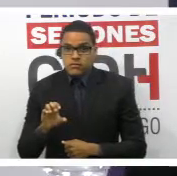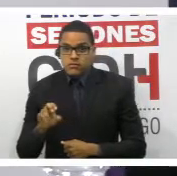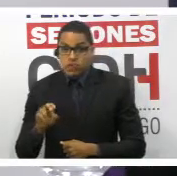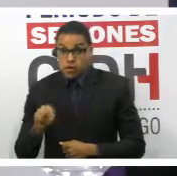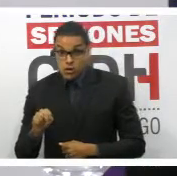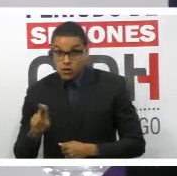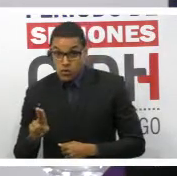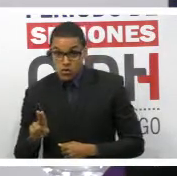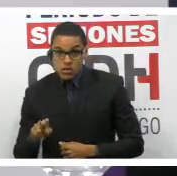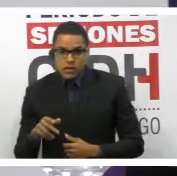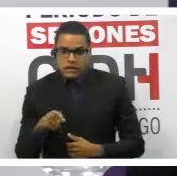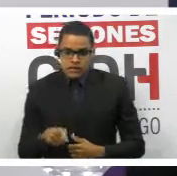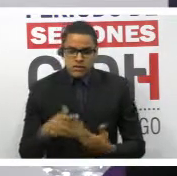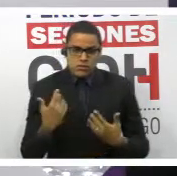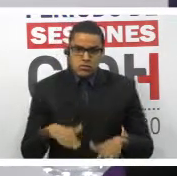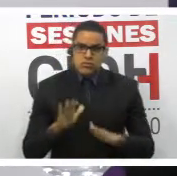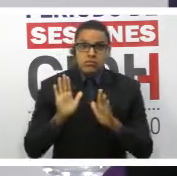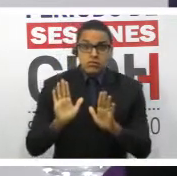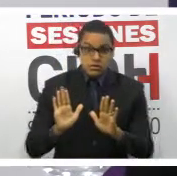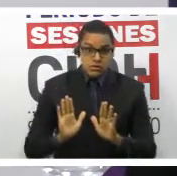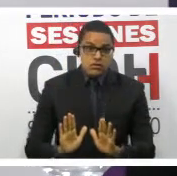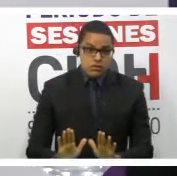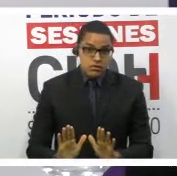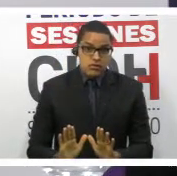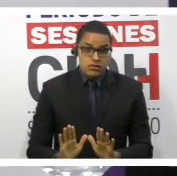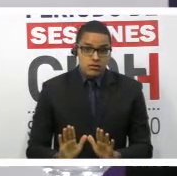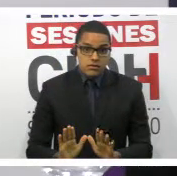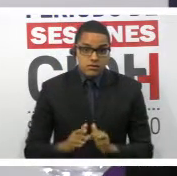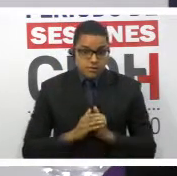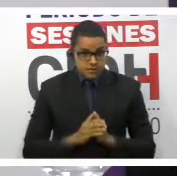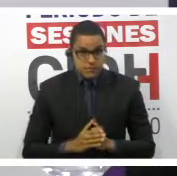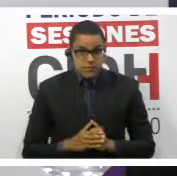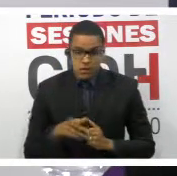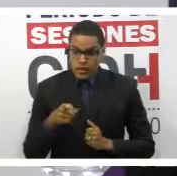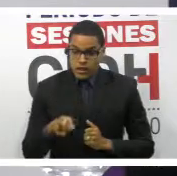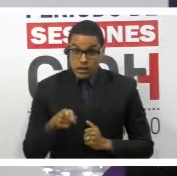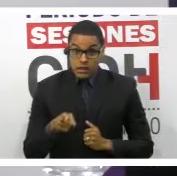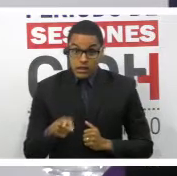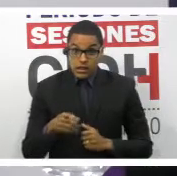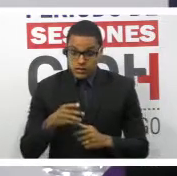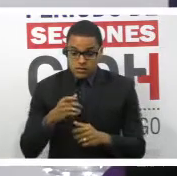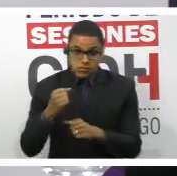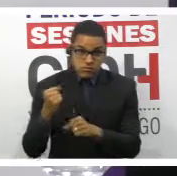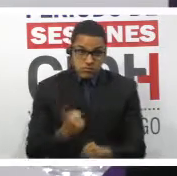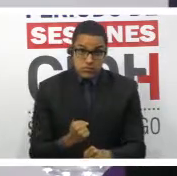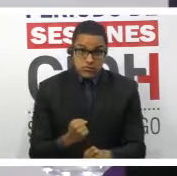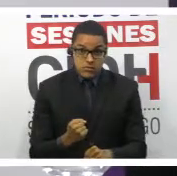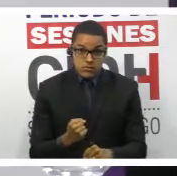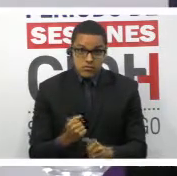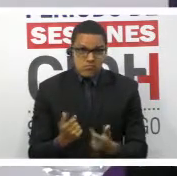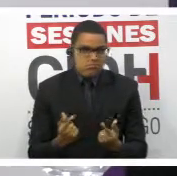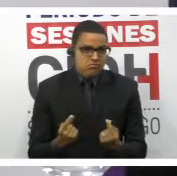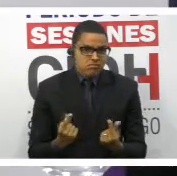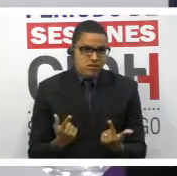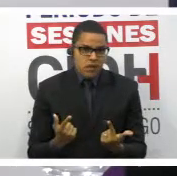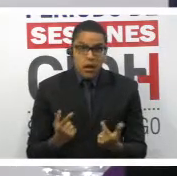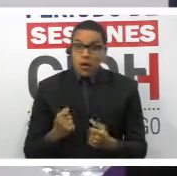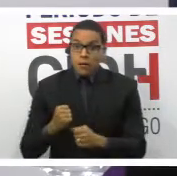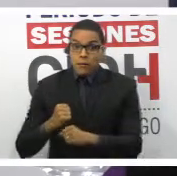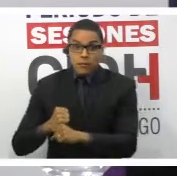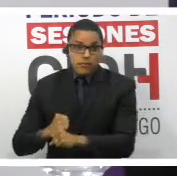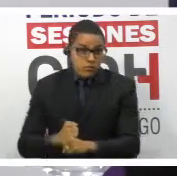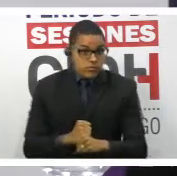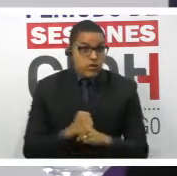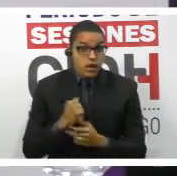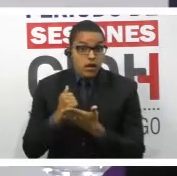es un un instrumento que tiene un altísimo número de estados parte